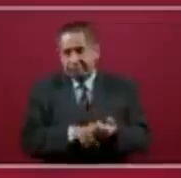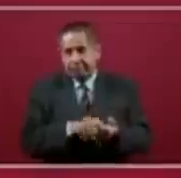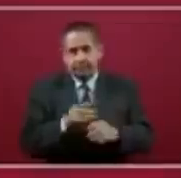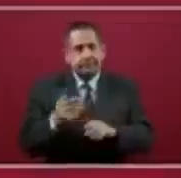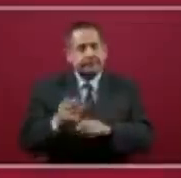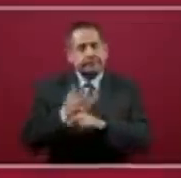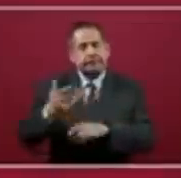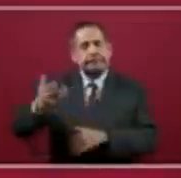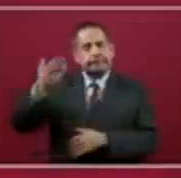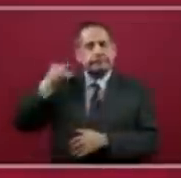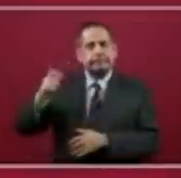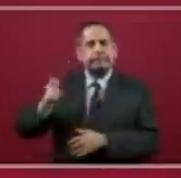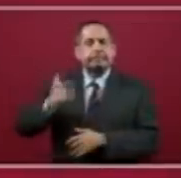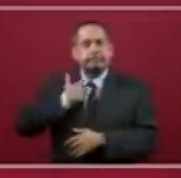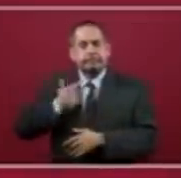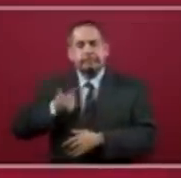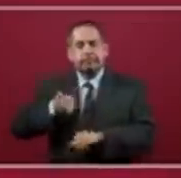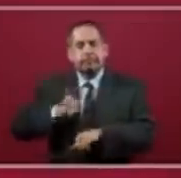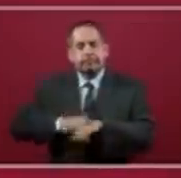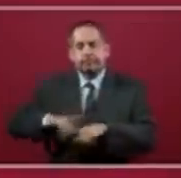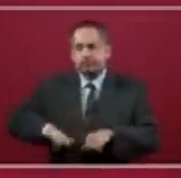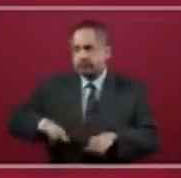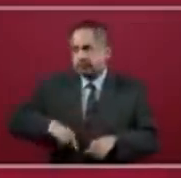pasada administración.